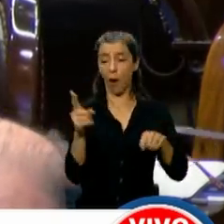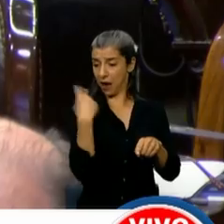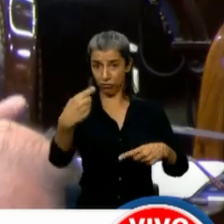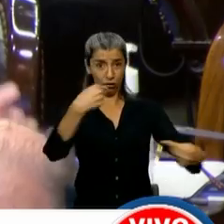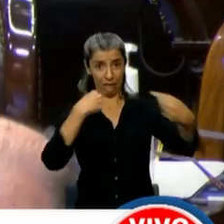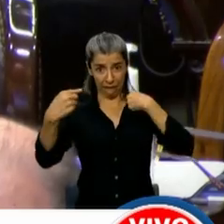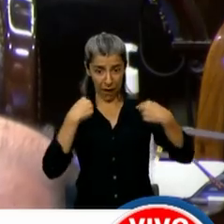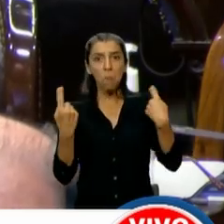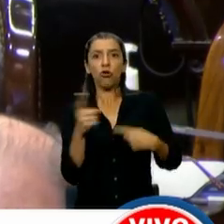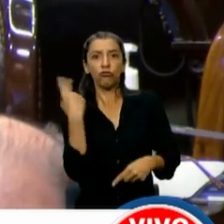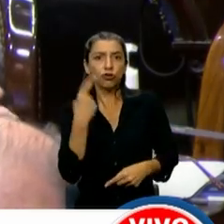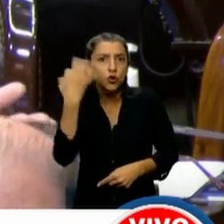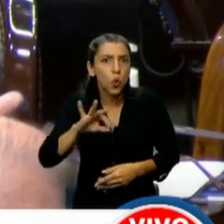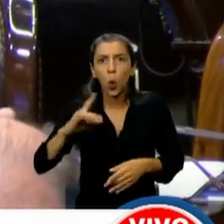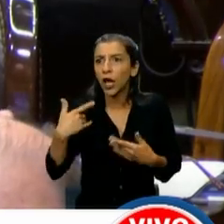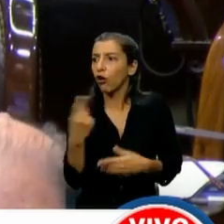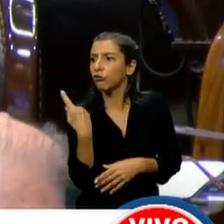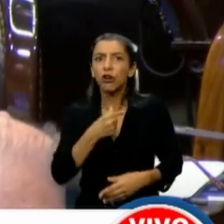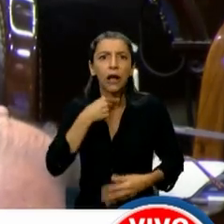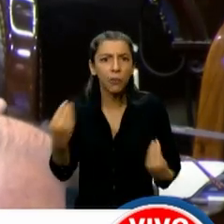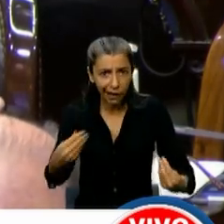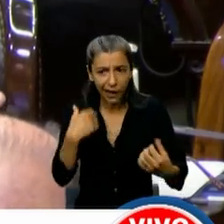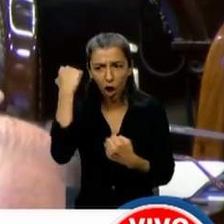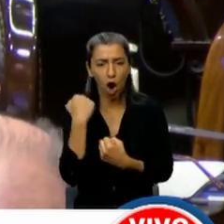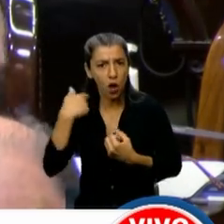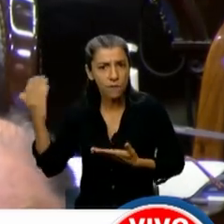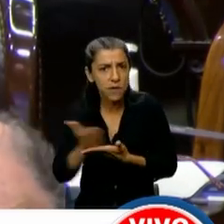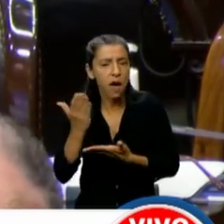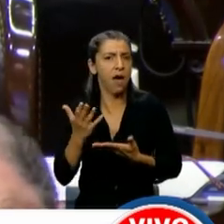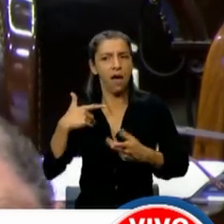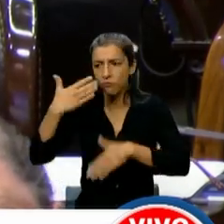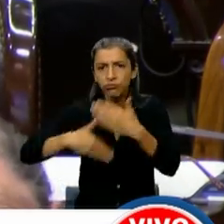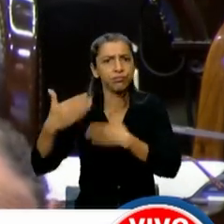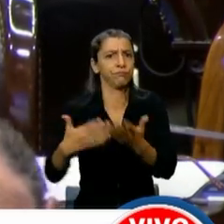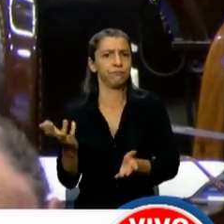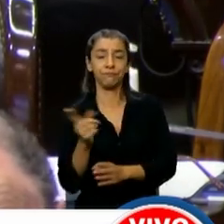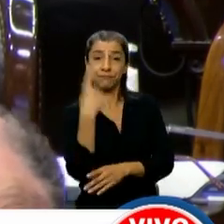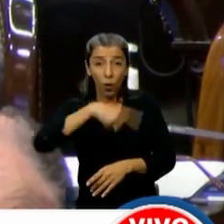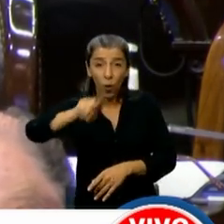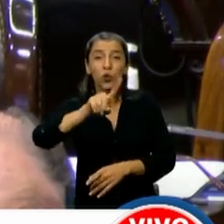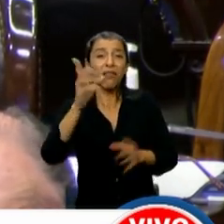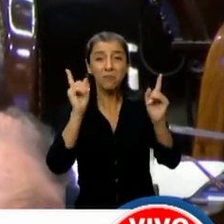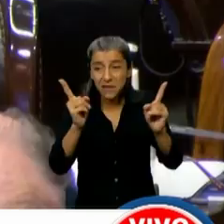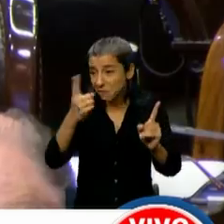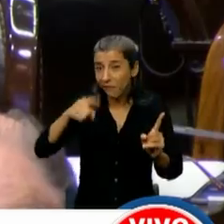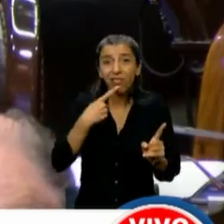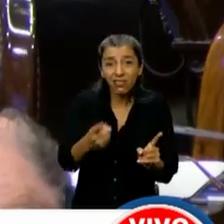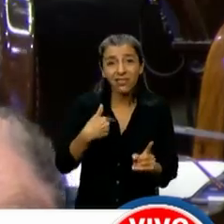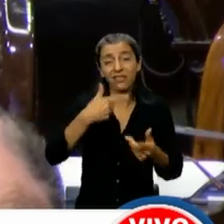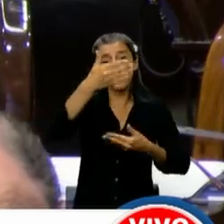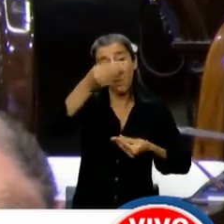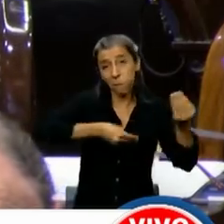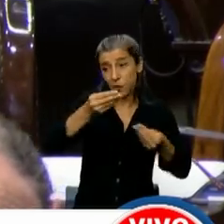es reactivar esa economía que destruyeron entonces dice en el presupuesto no es real como si los